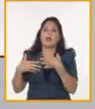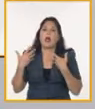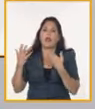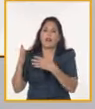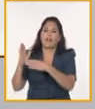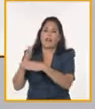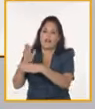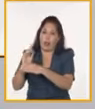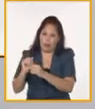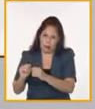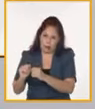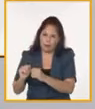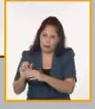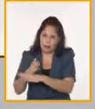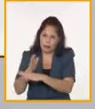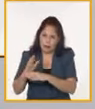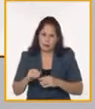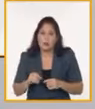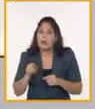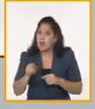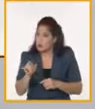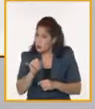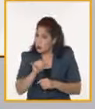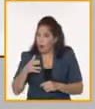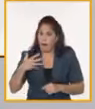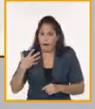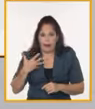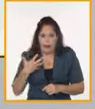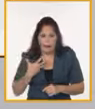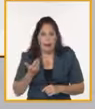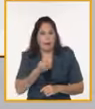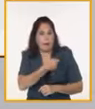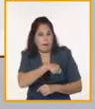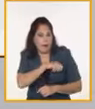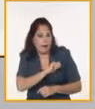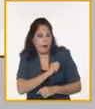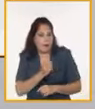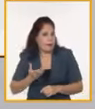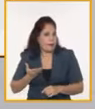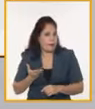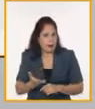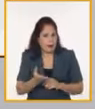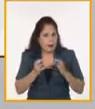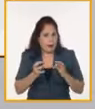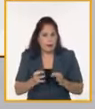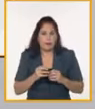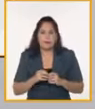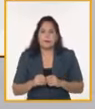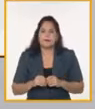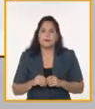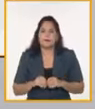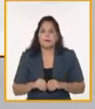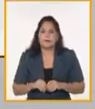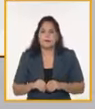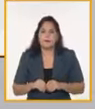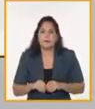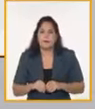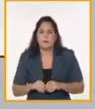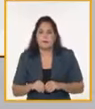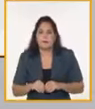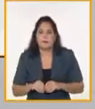las cuales é tiene autorizadas que tamb también ha sido un reclamo una como decía el compañero Joaquín una falta también de